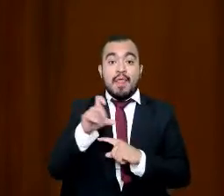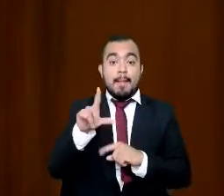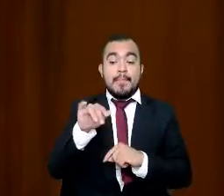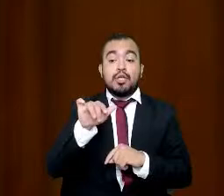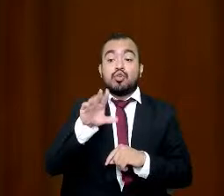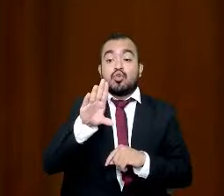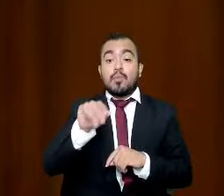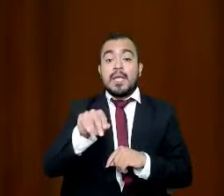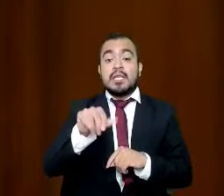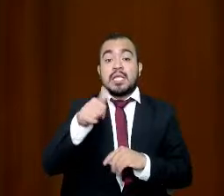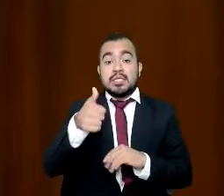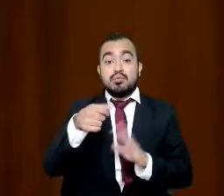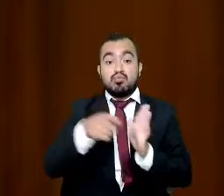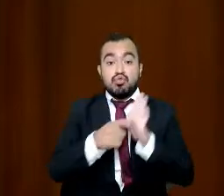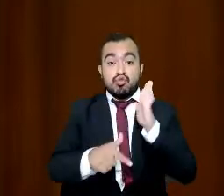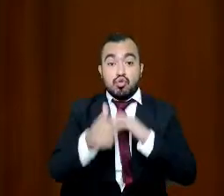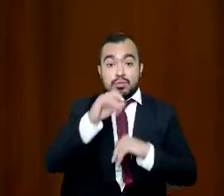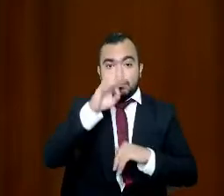96.12% de avance.